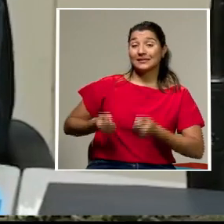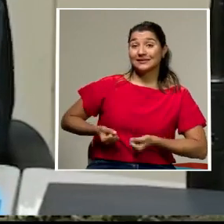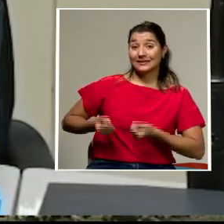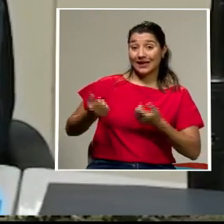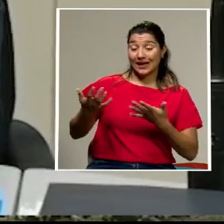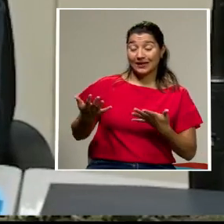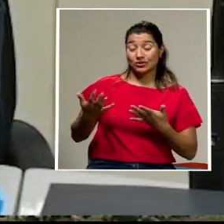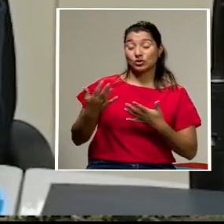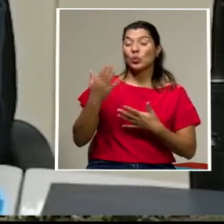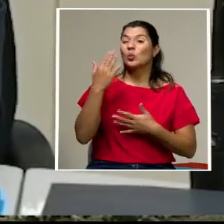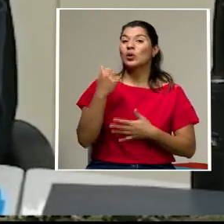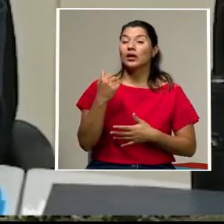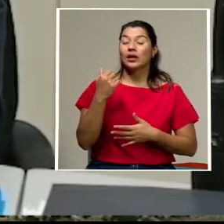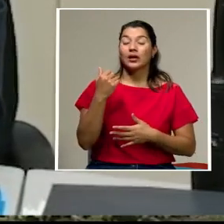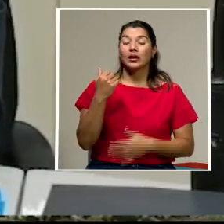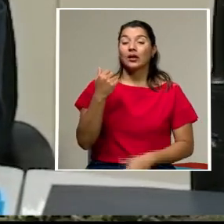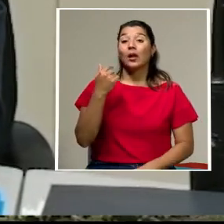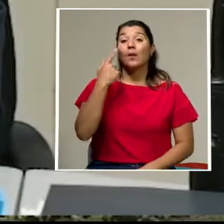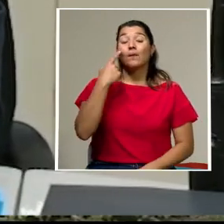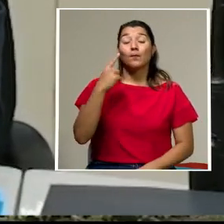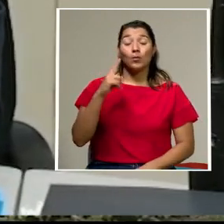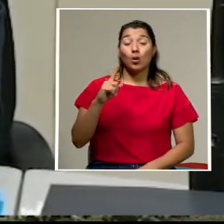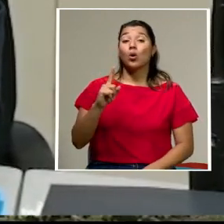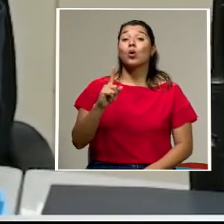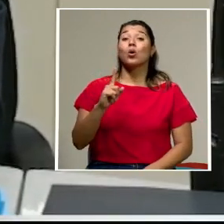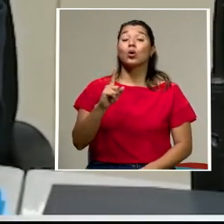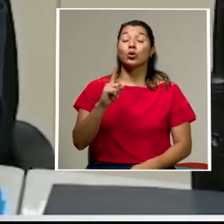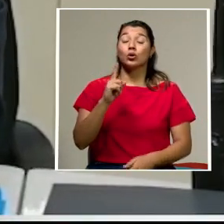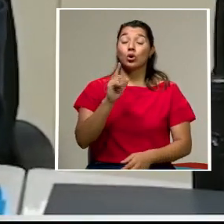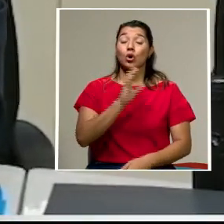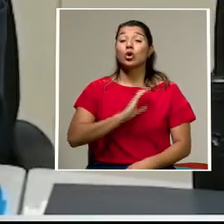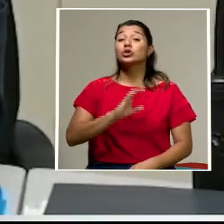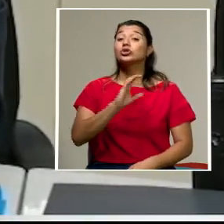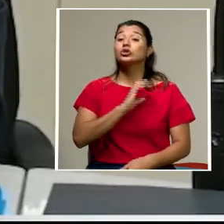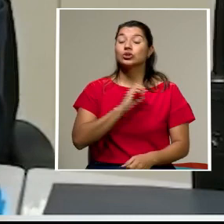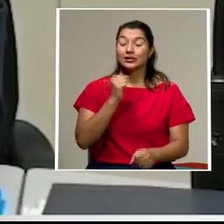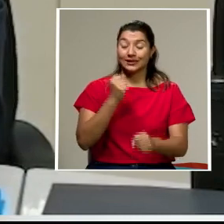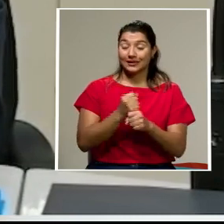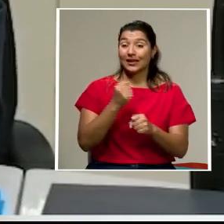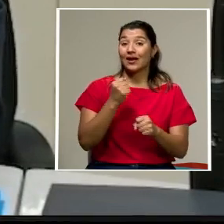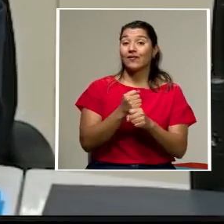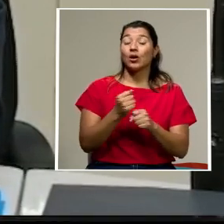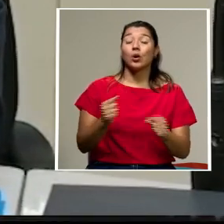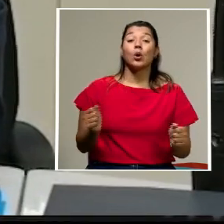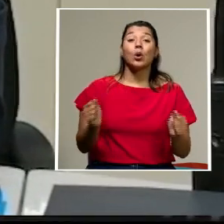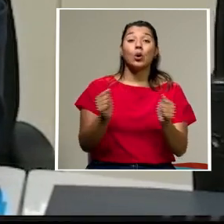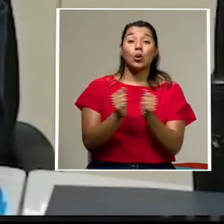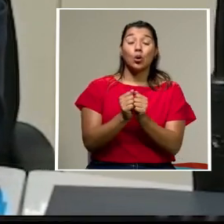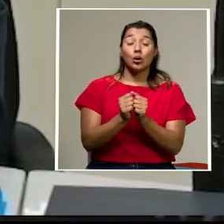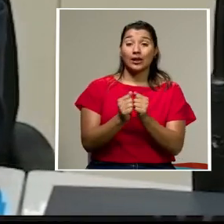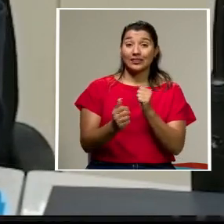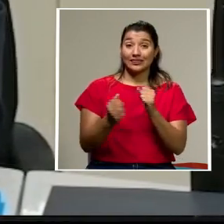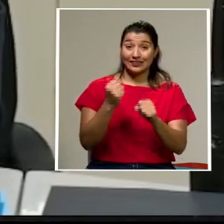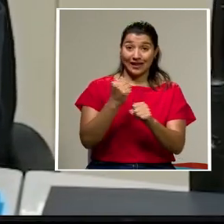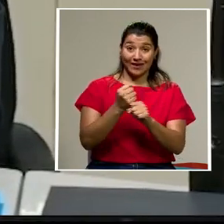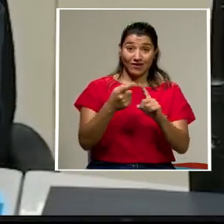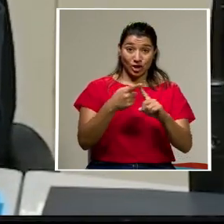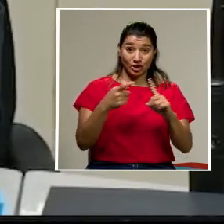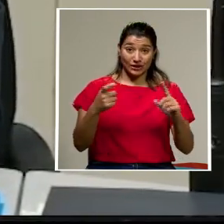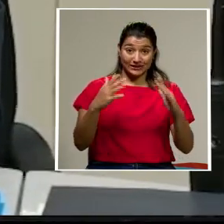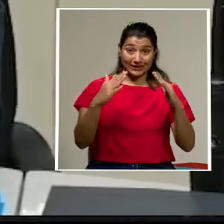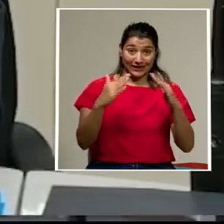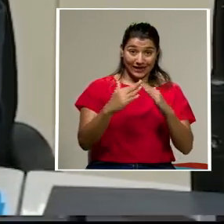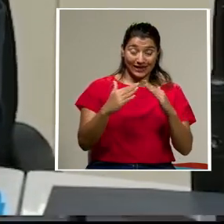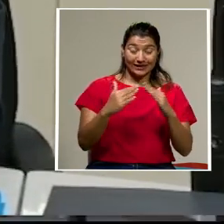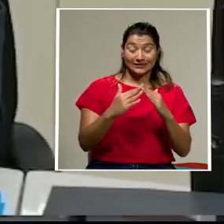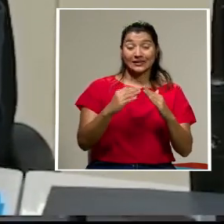rubro debido a las condiciones de trabajo que se estaban dando con el teletrabajo y la virtualización